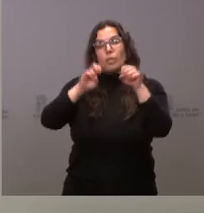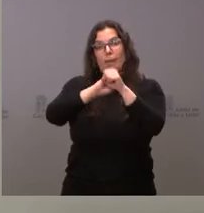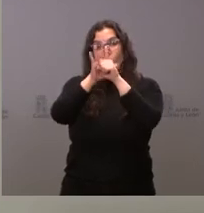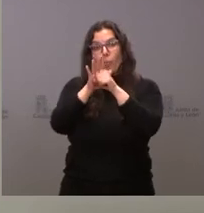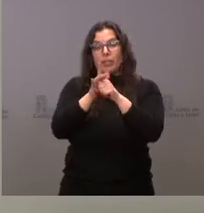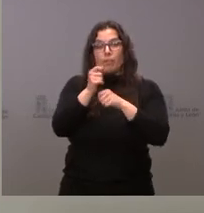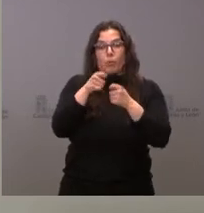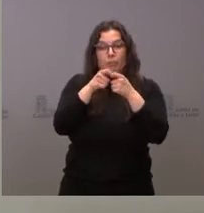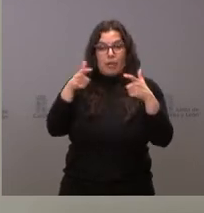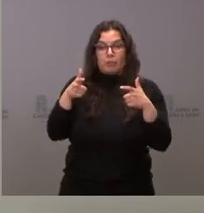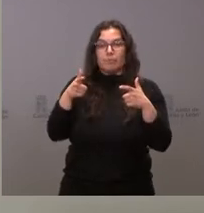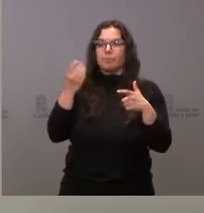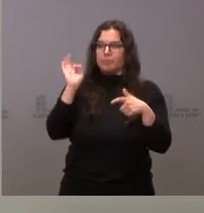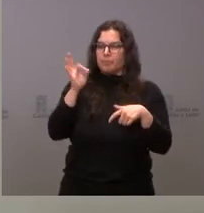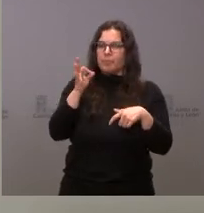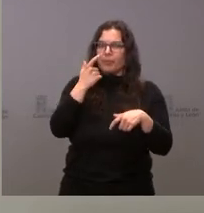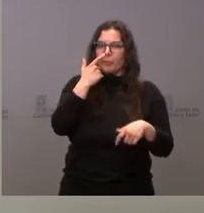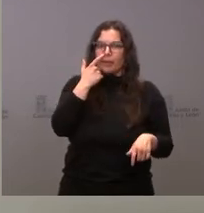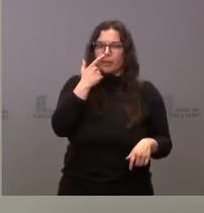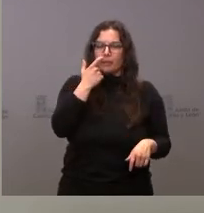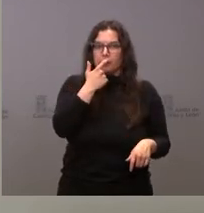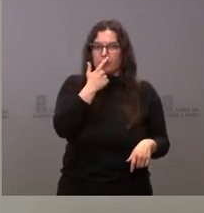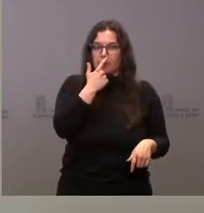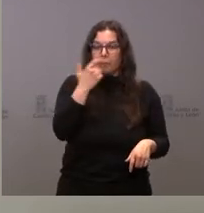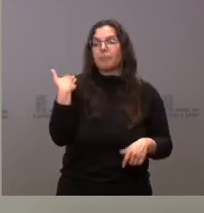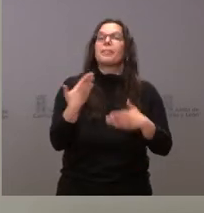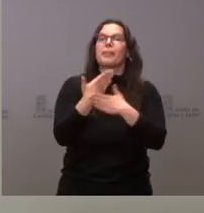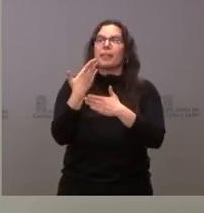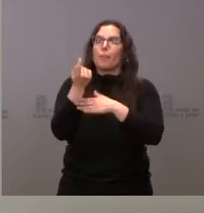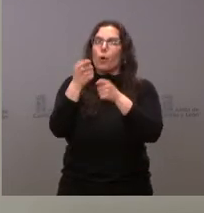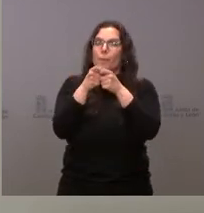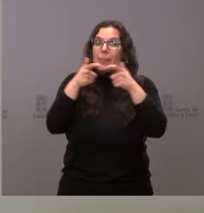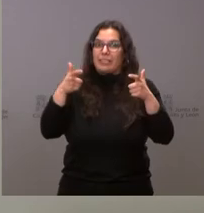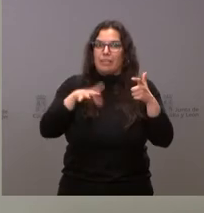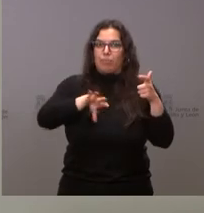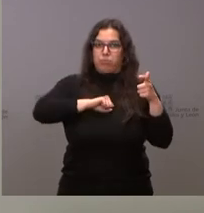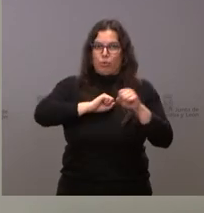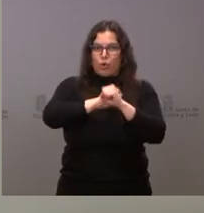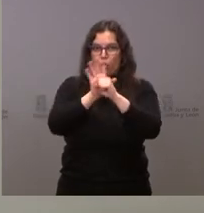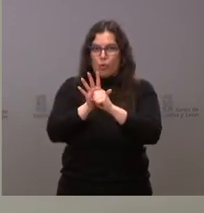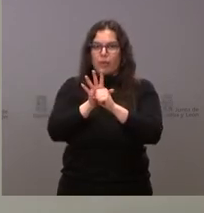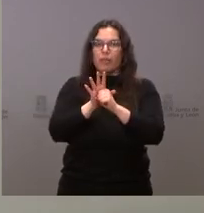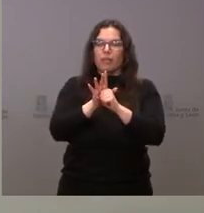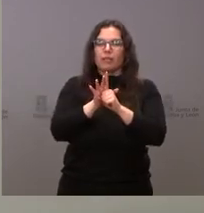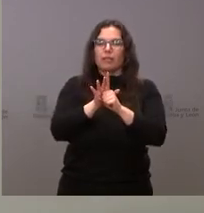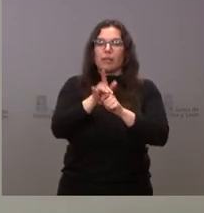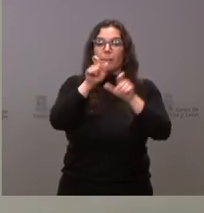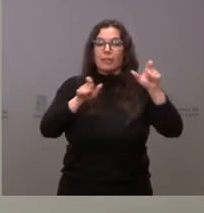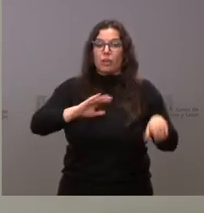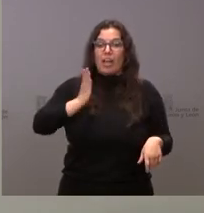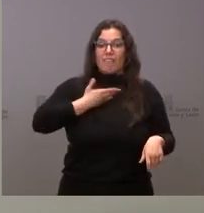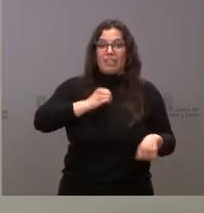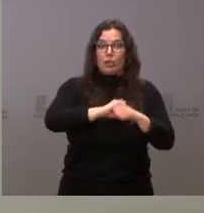dando estos datos que ustedes conocen es verdad que en los últimos días se vea un repunte de casos un incremento del número de personas afectadas